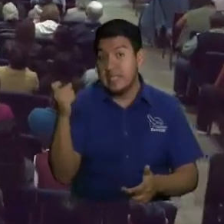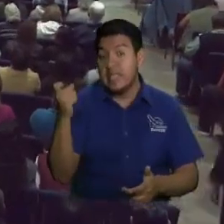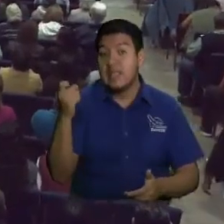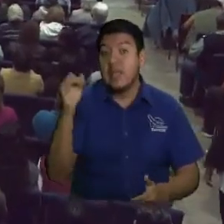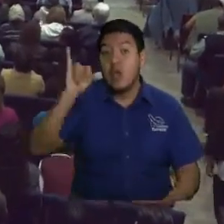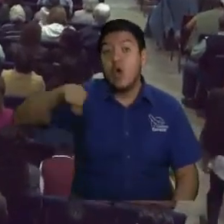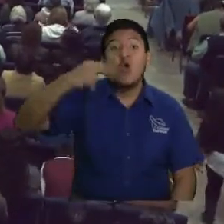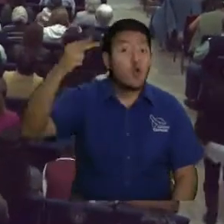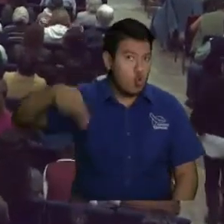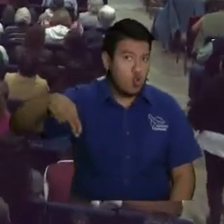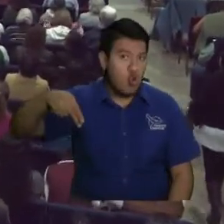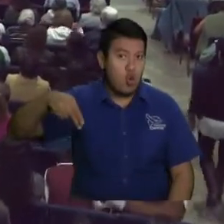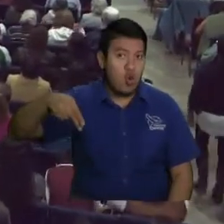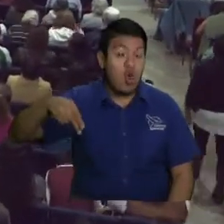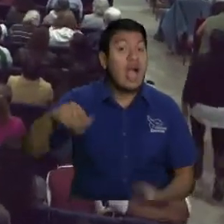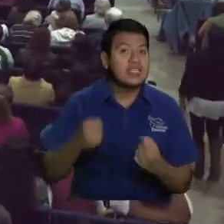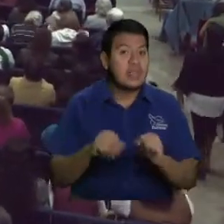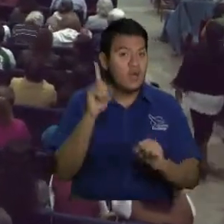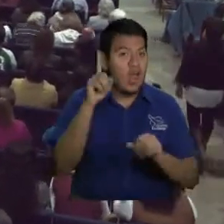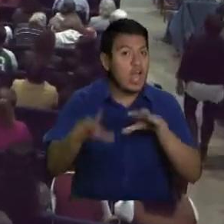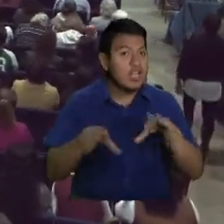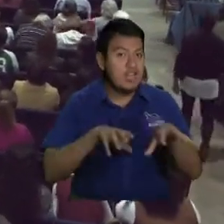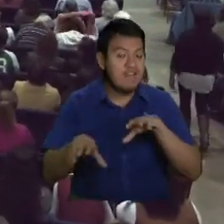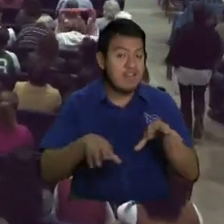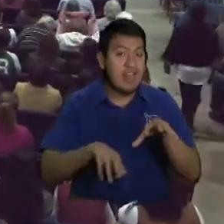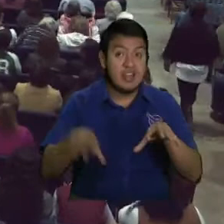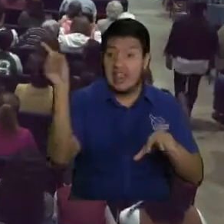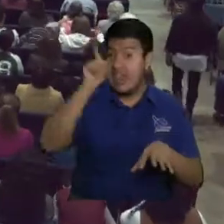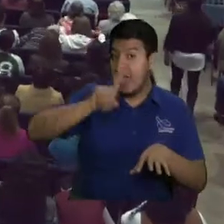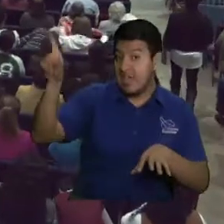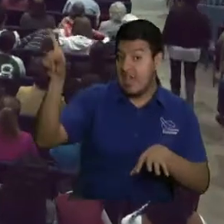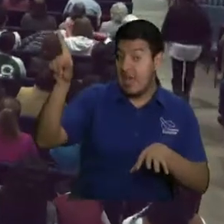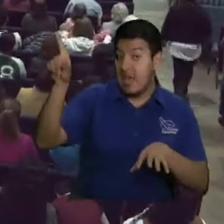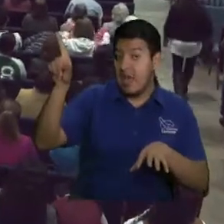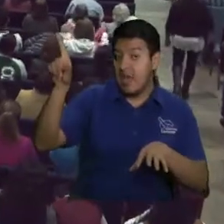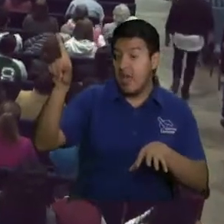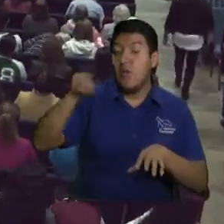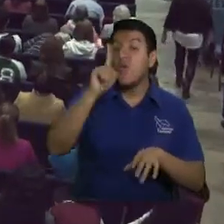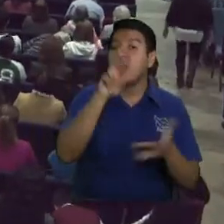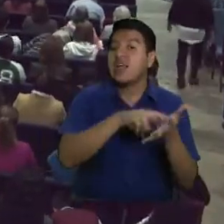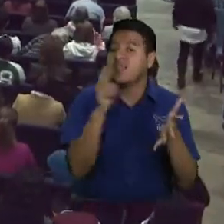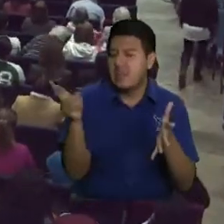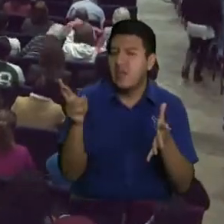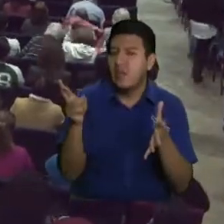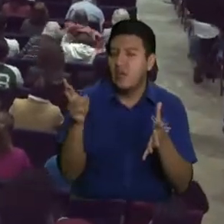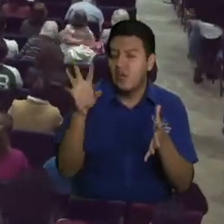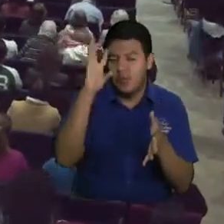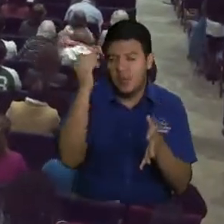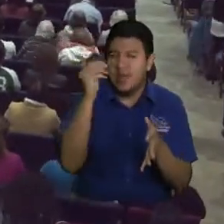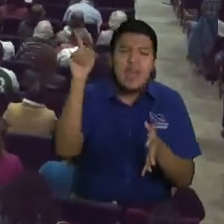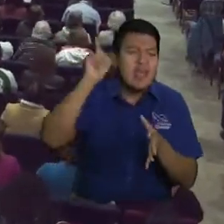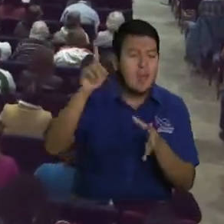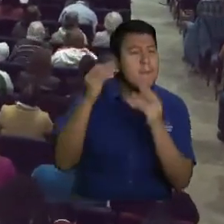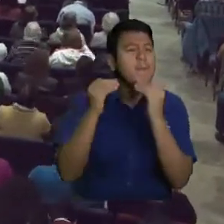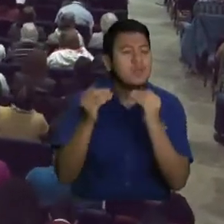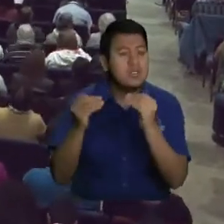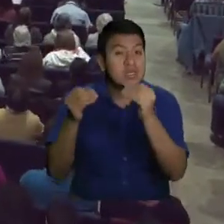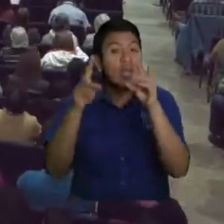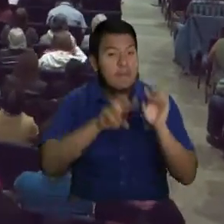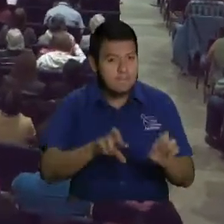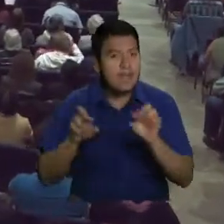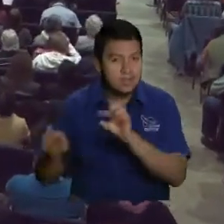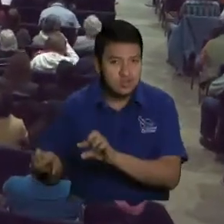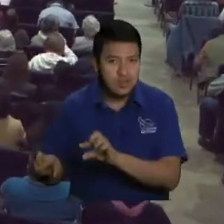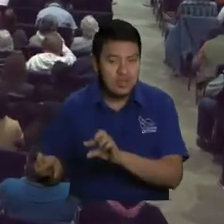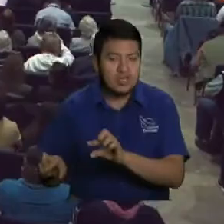con todas sus ovejas en el centro, ¿verdad? En la Ciudad de México. Dios está haciendo cosas hermosas, hermosas.